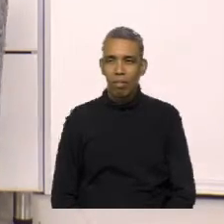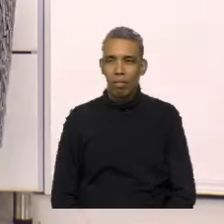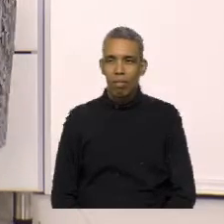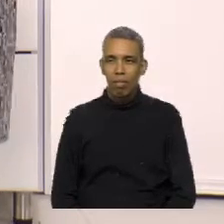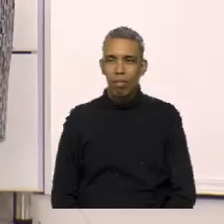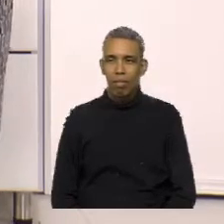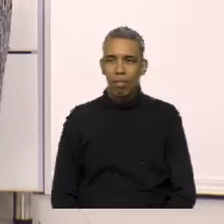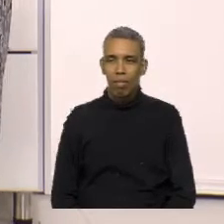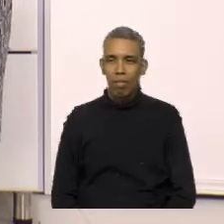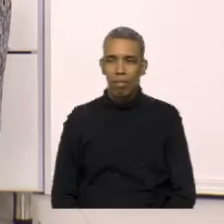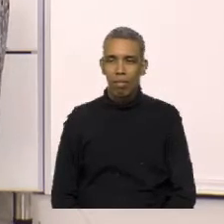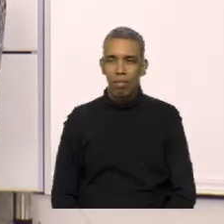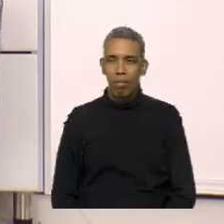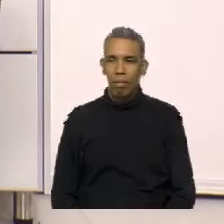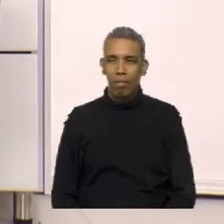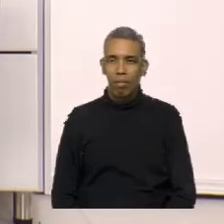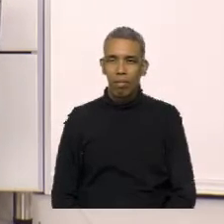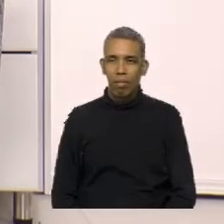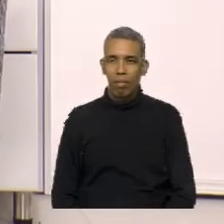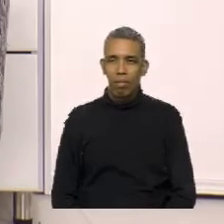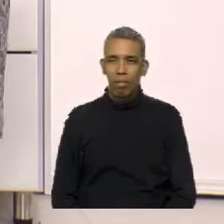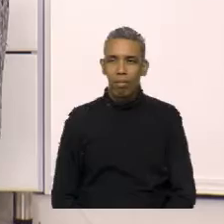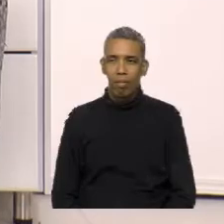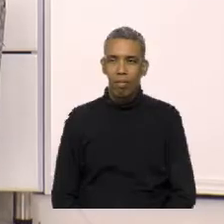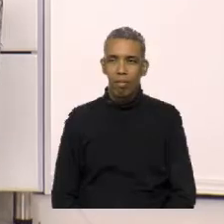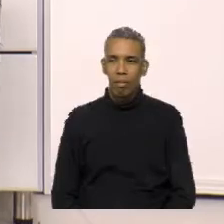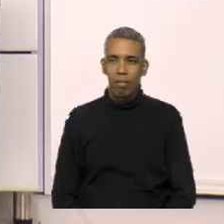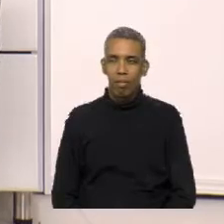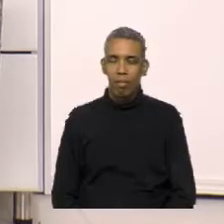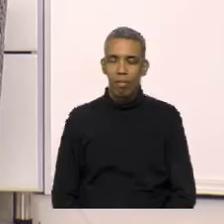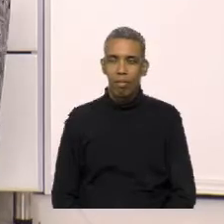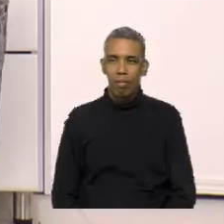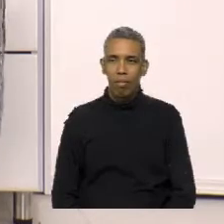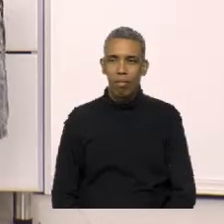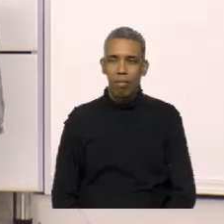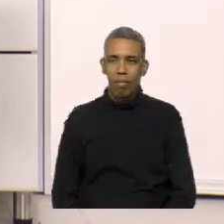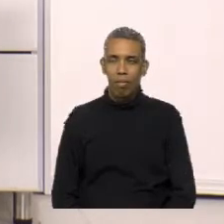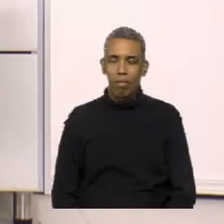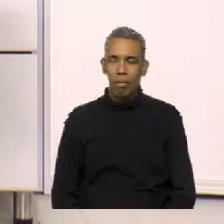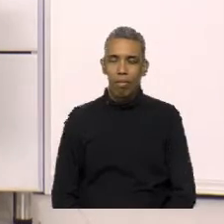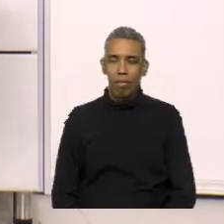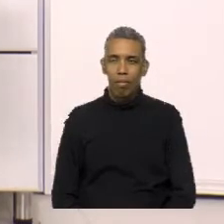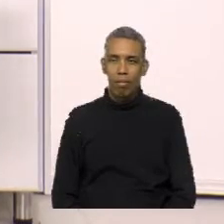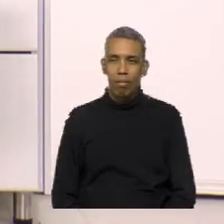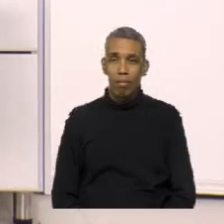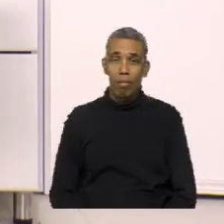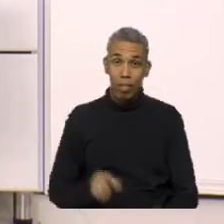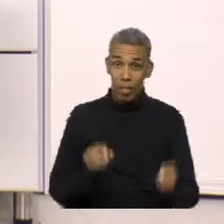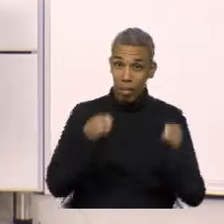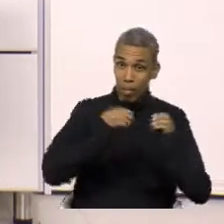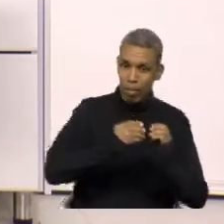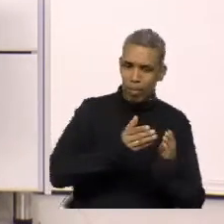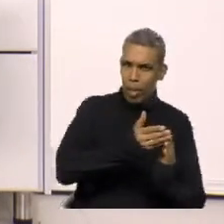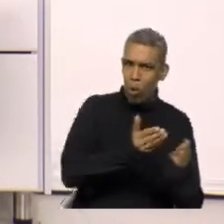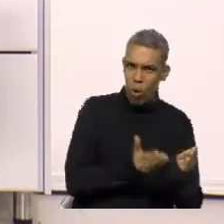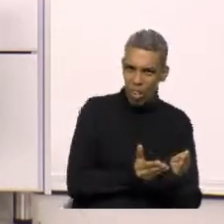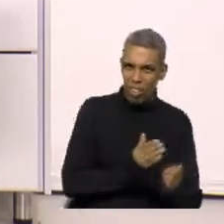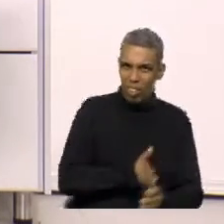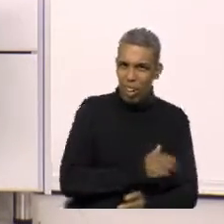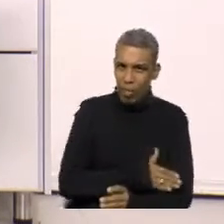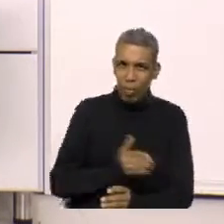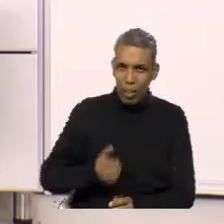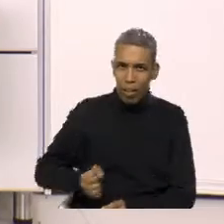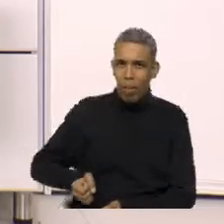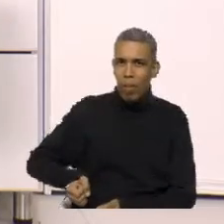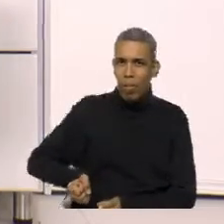algo diferente, que es adicionarle acá un poquito de aguacate. Tengo